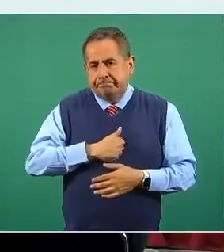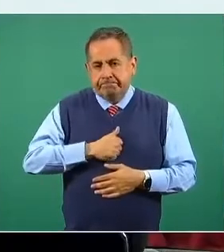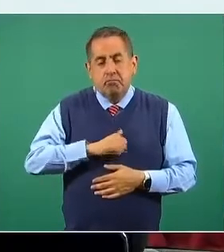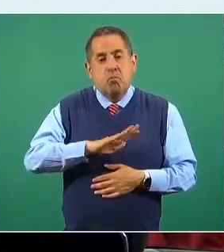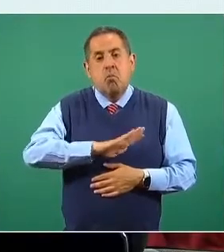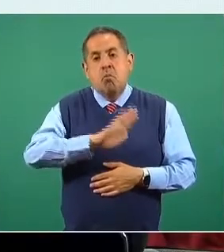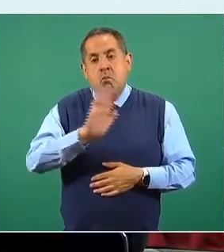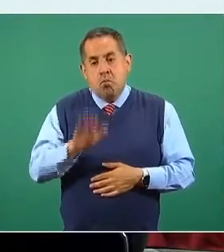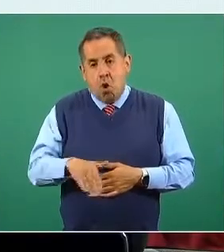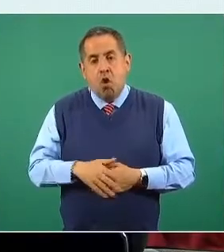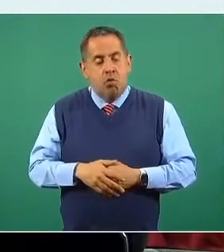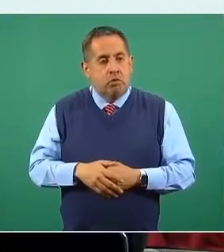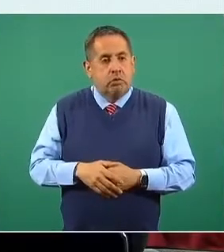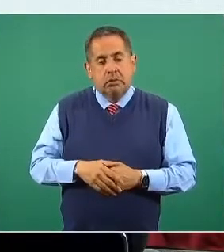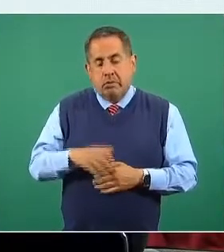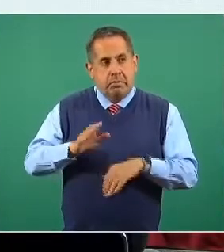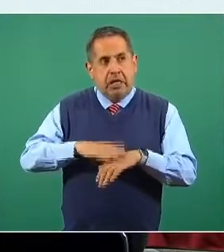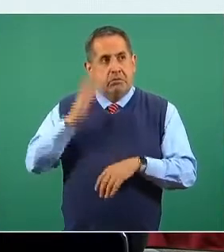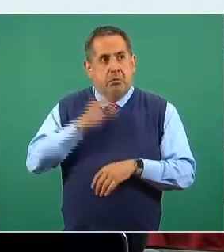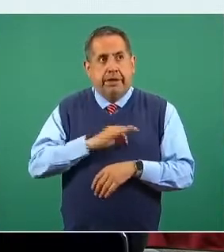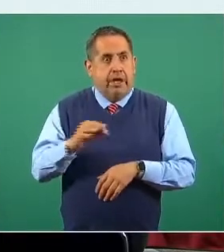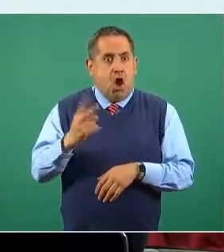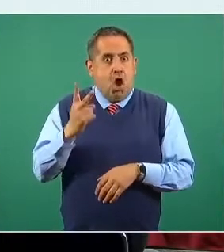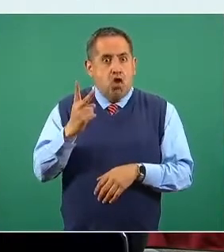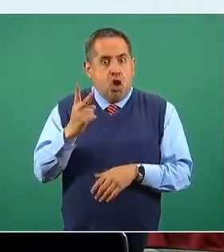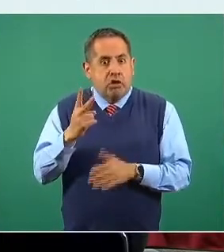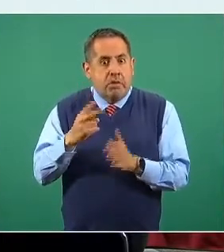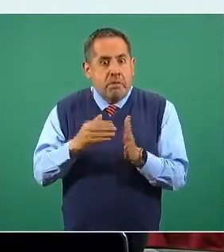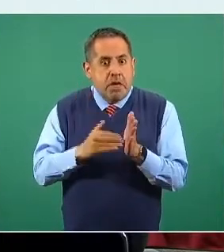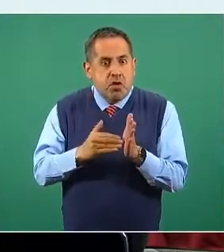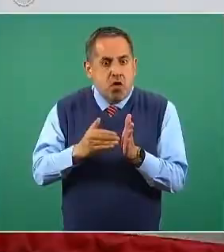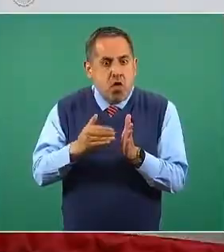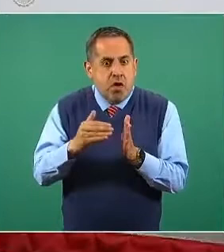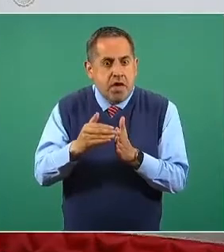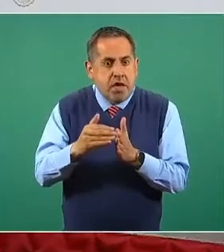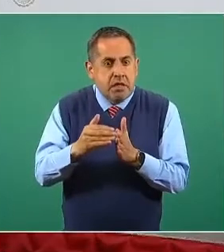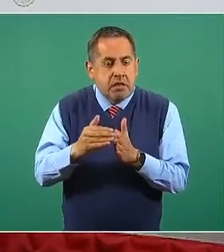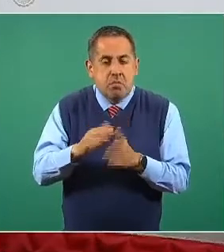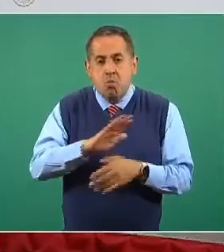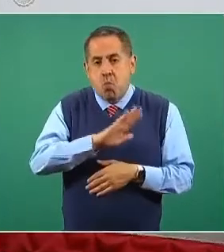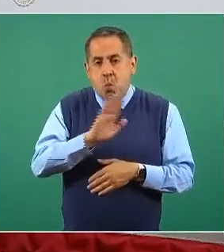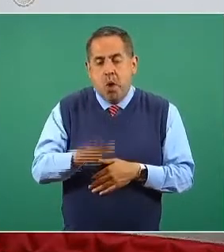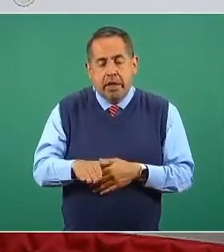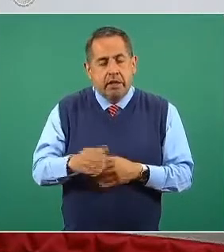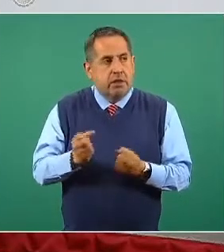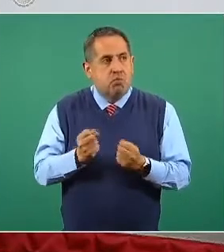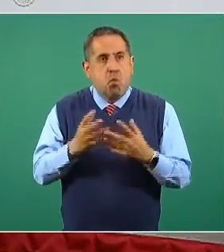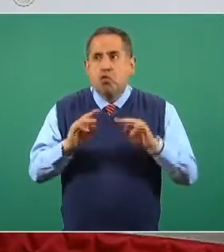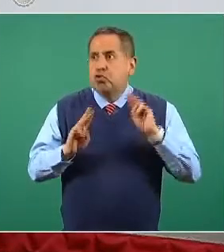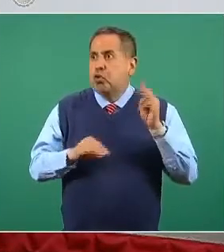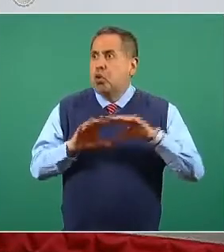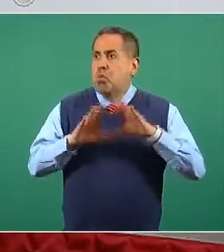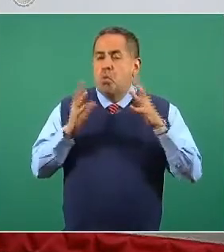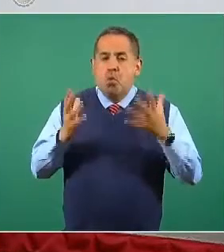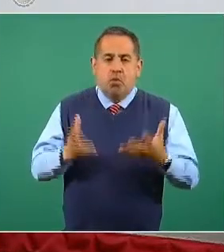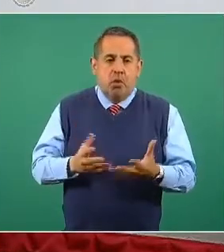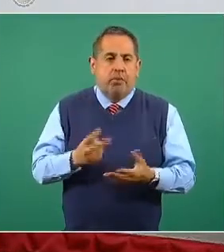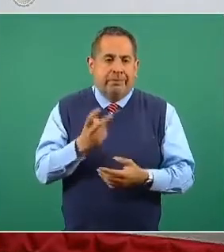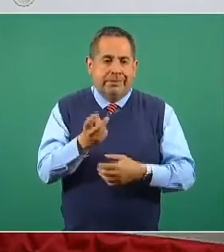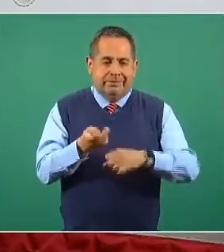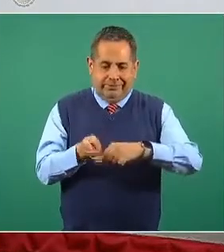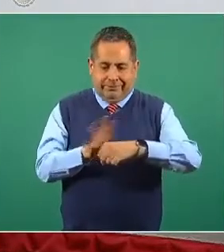vida en el mundo superan ya más de los 2 millones a consecuencias de lo que sabemos trae como complicaciones